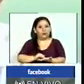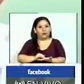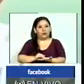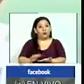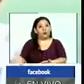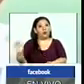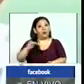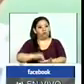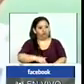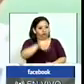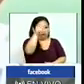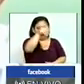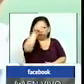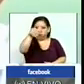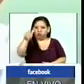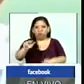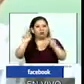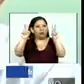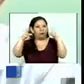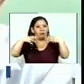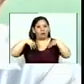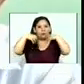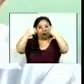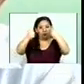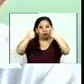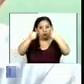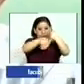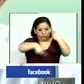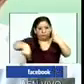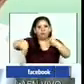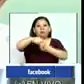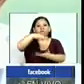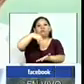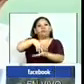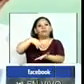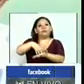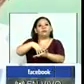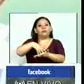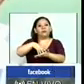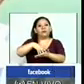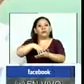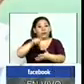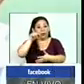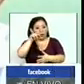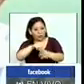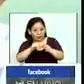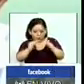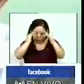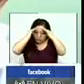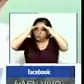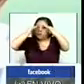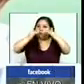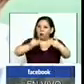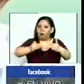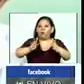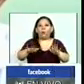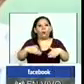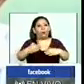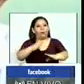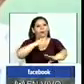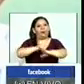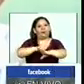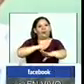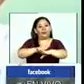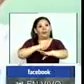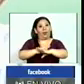a la educación en salud de la población, hacer un énfasis en el método de prevención de